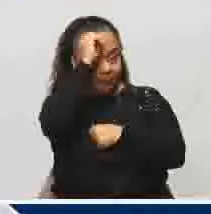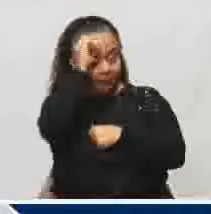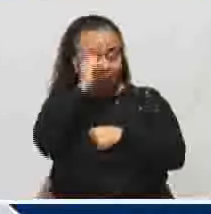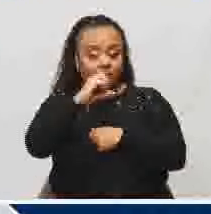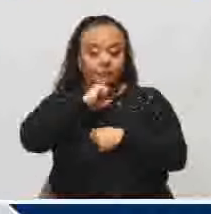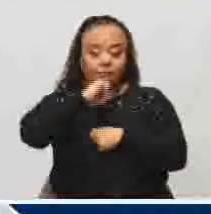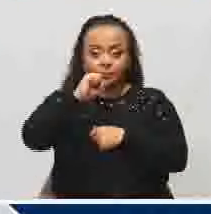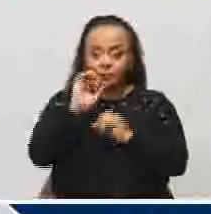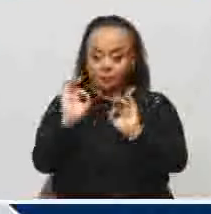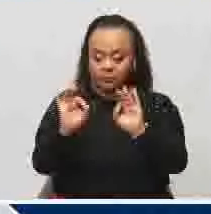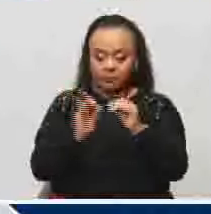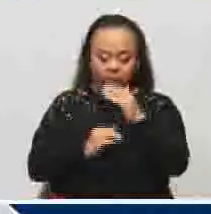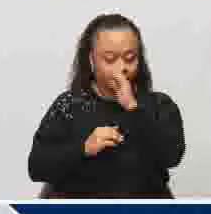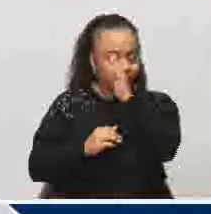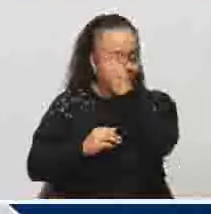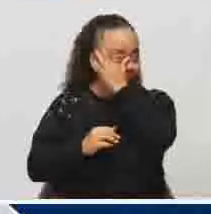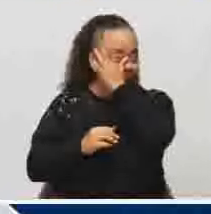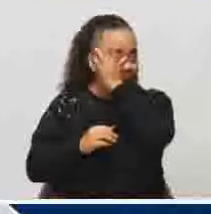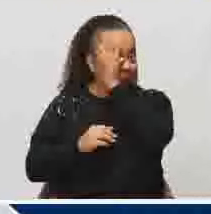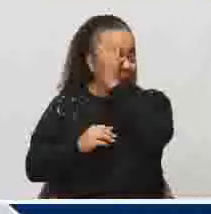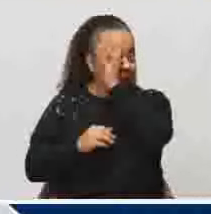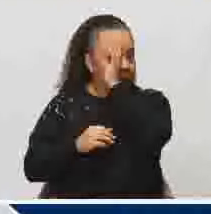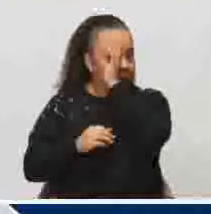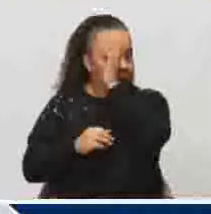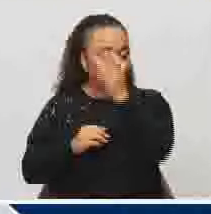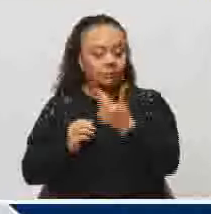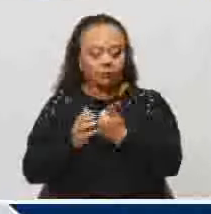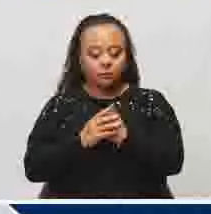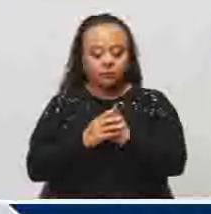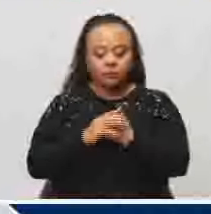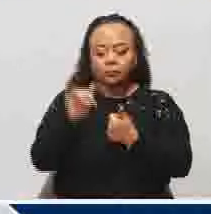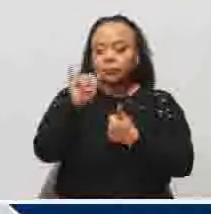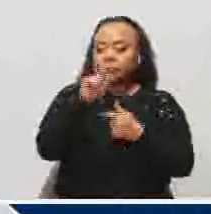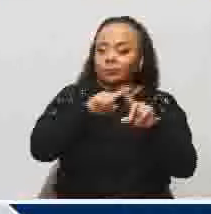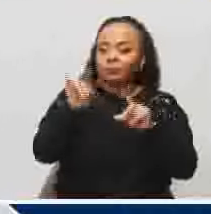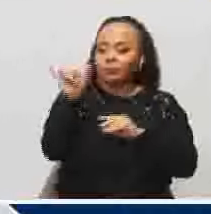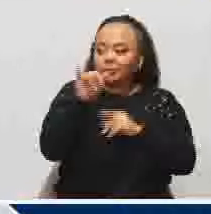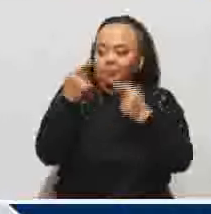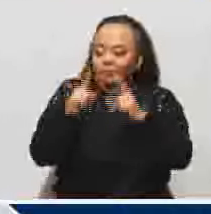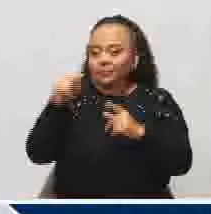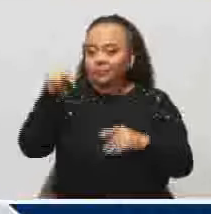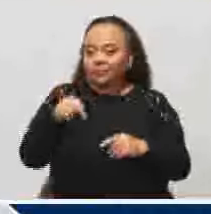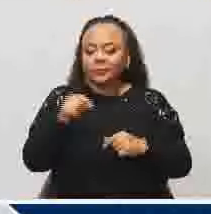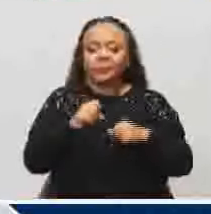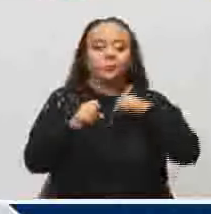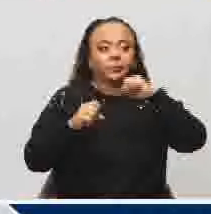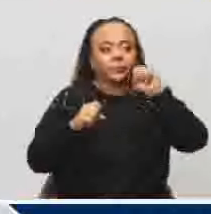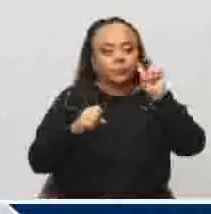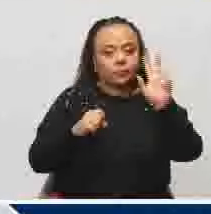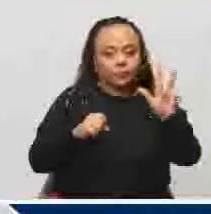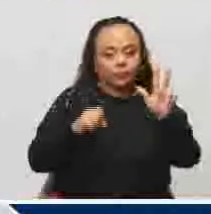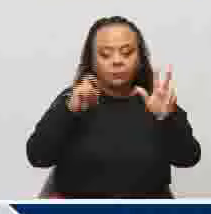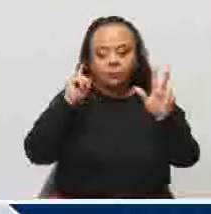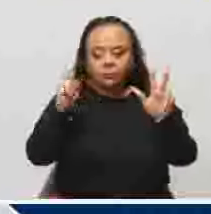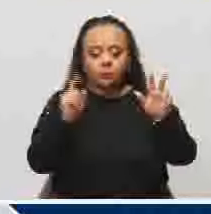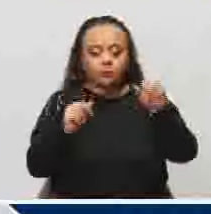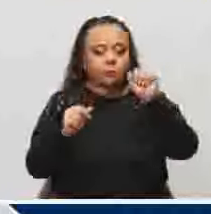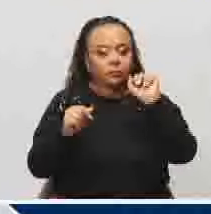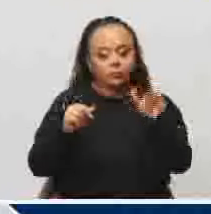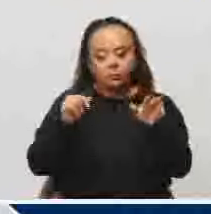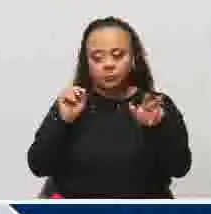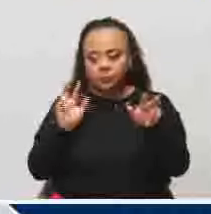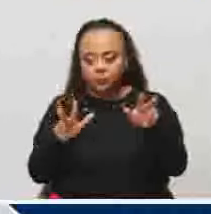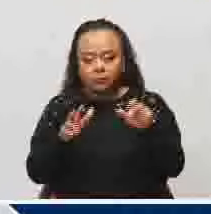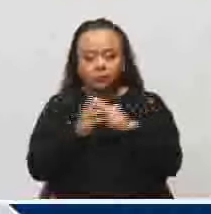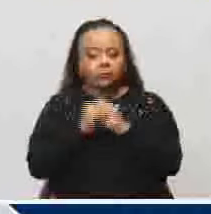buen alid perfecto y y pero casi calcado de lo que le está sucediendo ganaba 3-1 en Liberia termina en 3-3